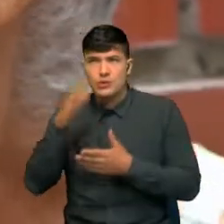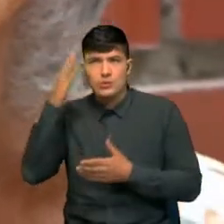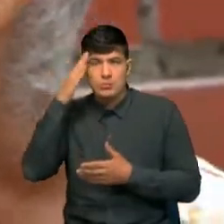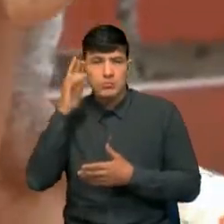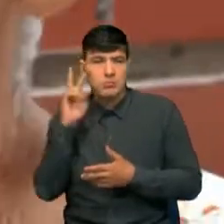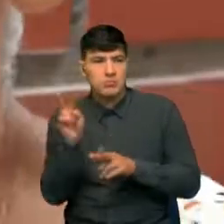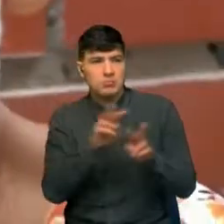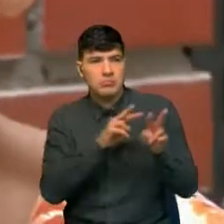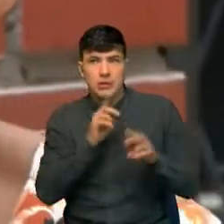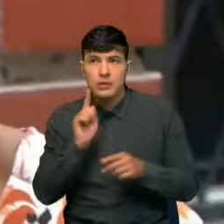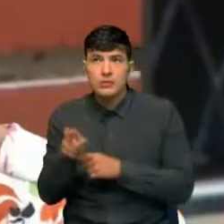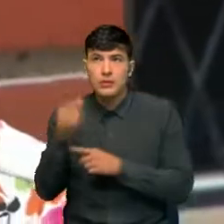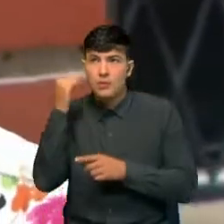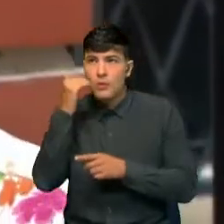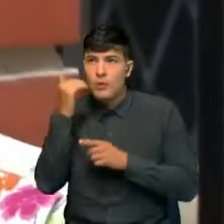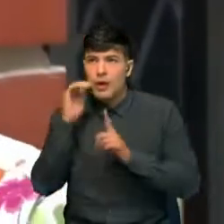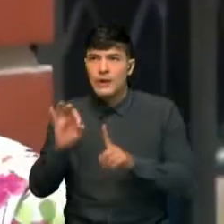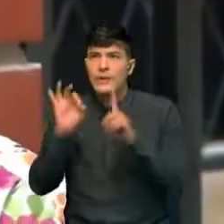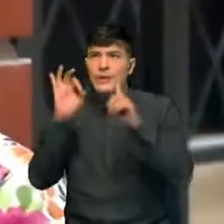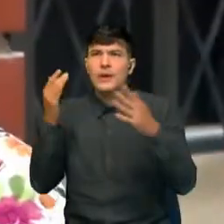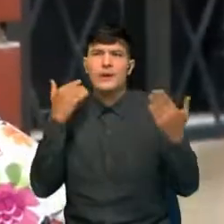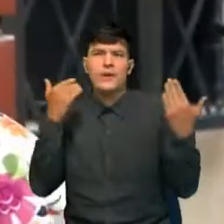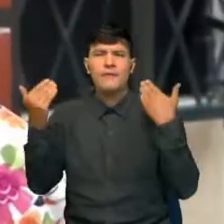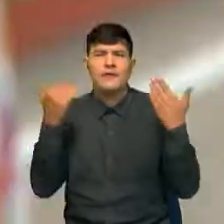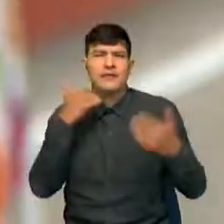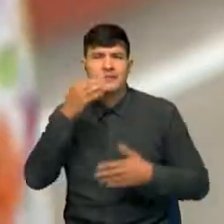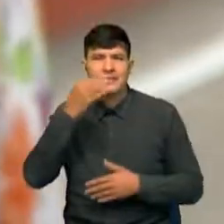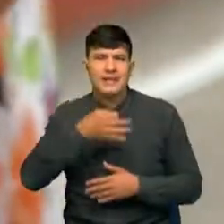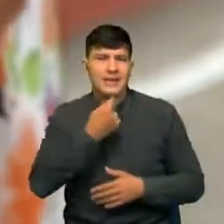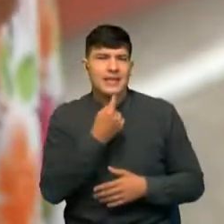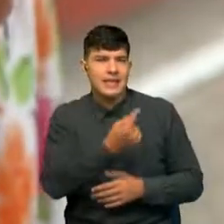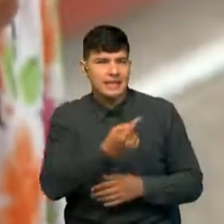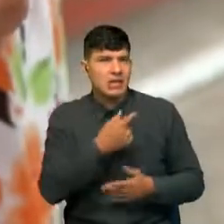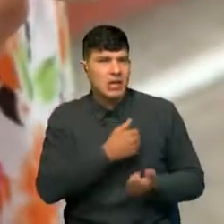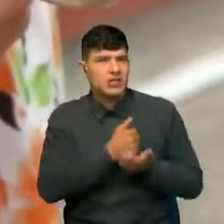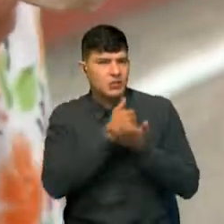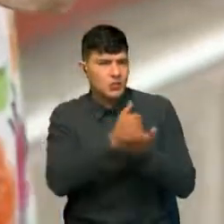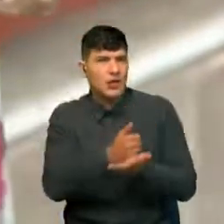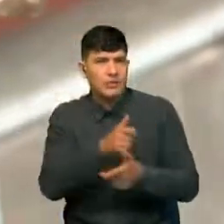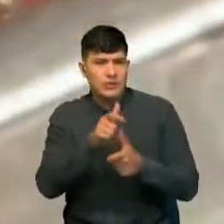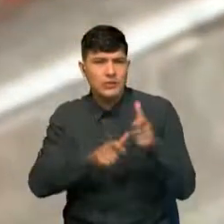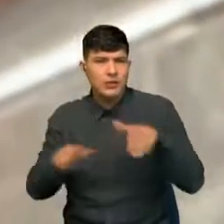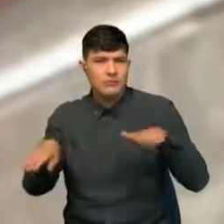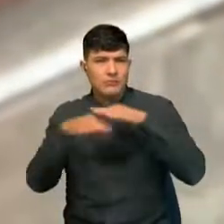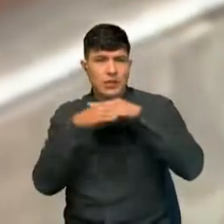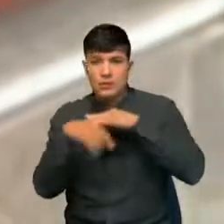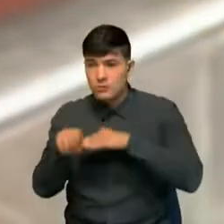veo. Esta carismática mujer confiesa que siempre le ha gustado socorrer al prójimo y que su edad